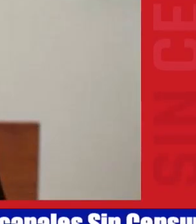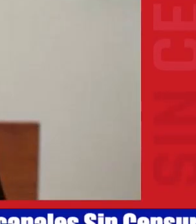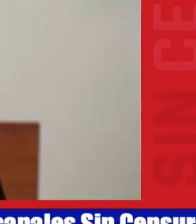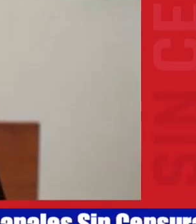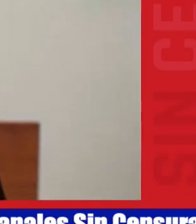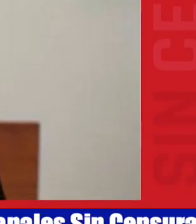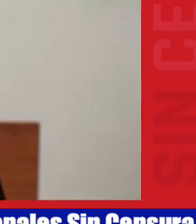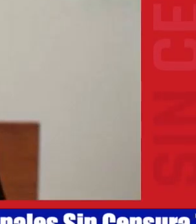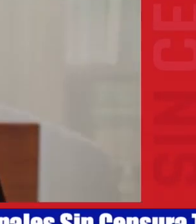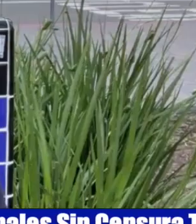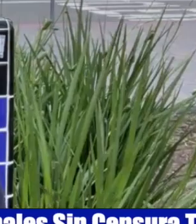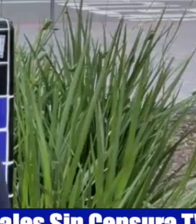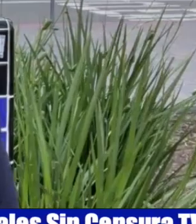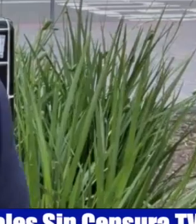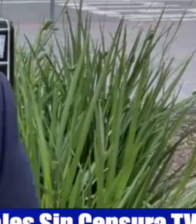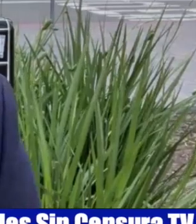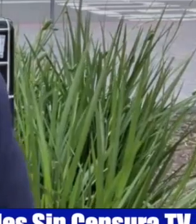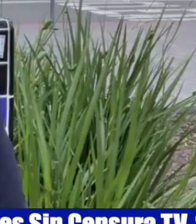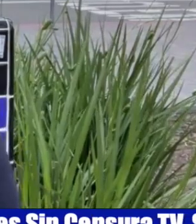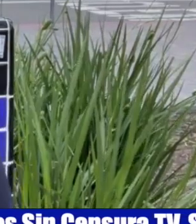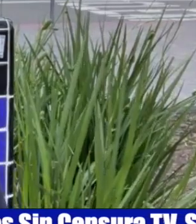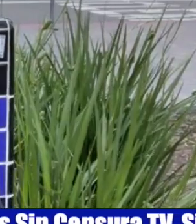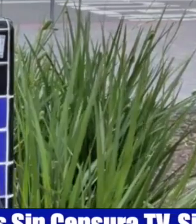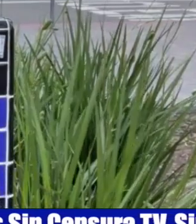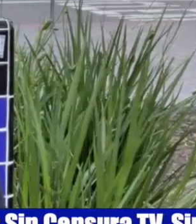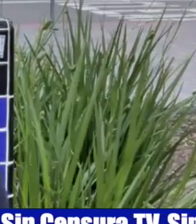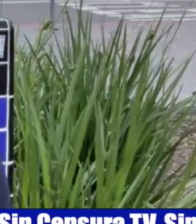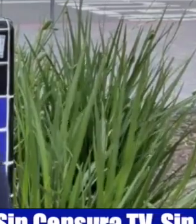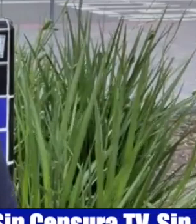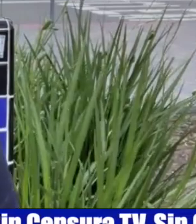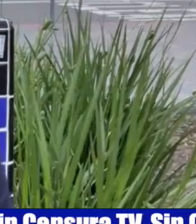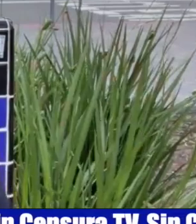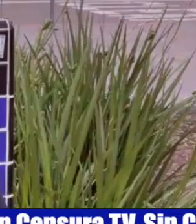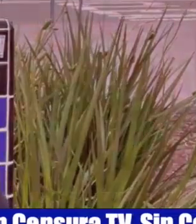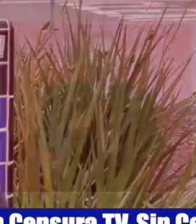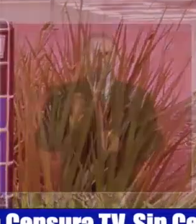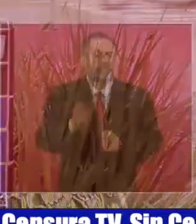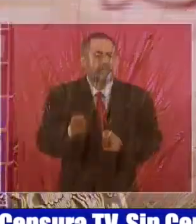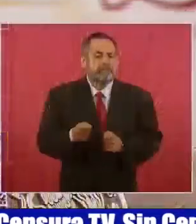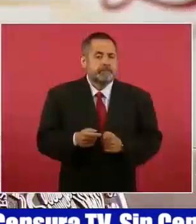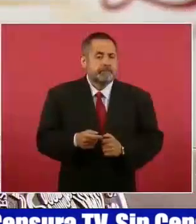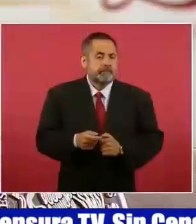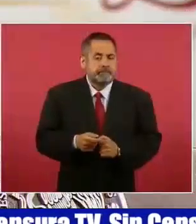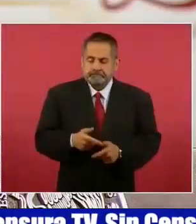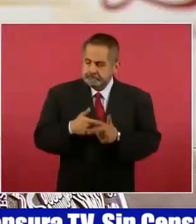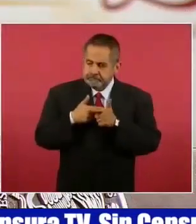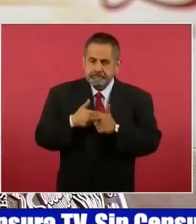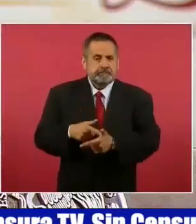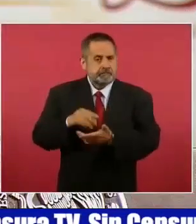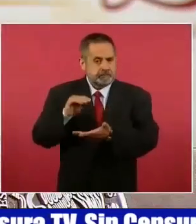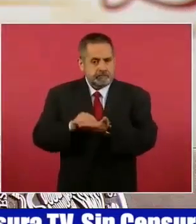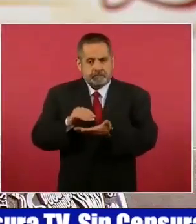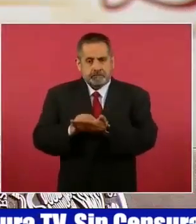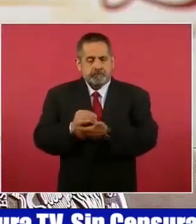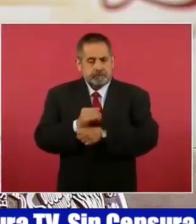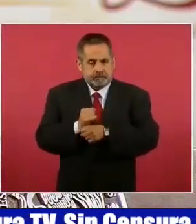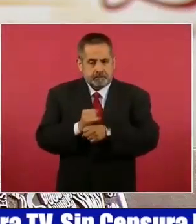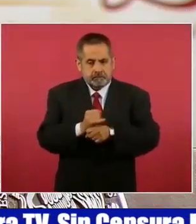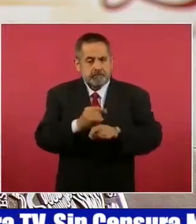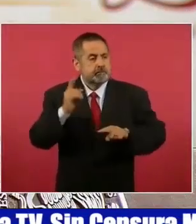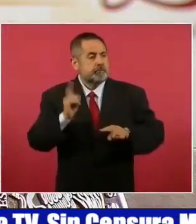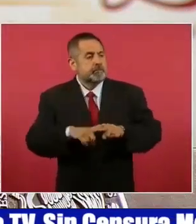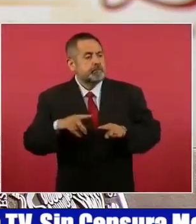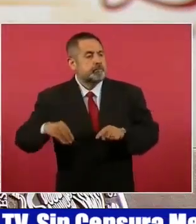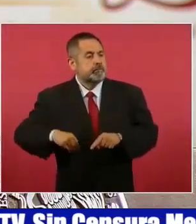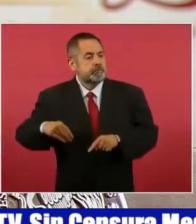UIF. Pero bueno, ese es el presidente Andrés Manuel López Obrador. ¿Quieren transparencia? ¿Quieren honestidad? Pues ahí está.